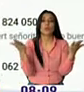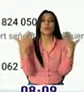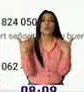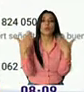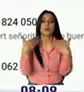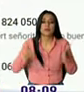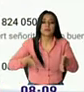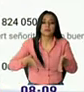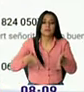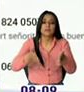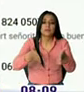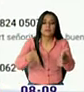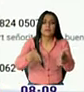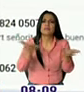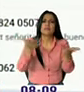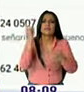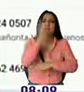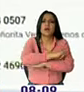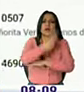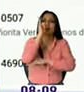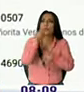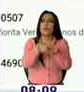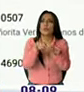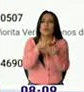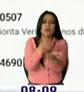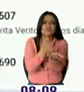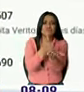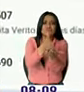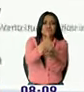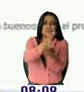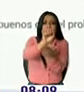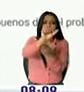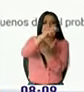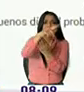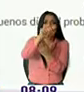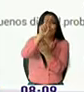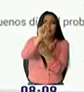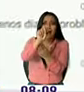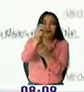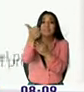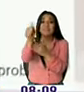San Borondón. Miren, entrada Zapán. 10 recintos,